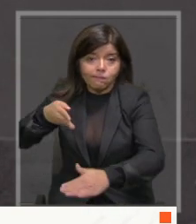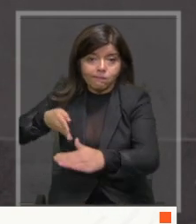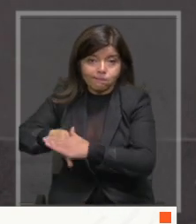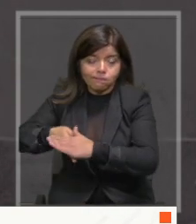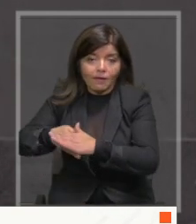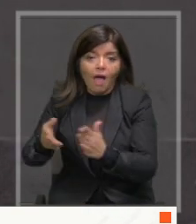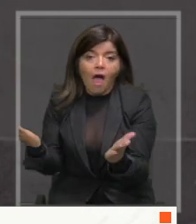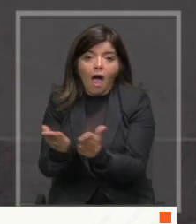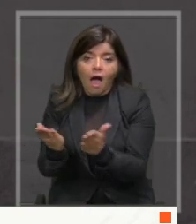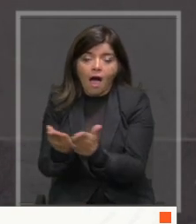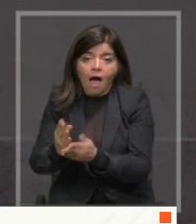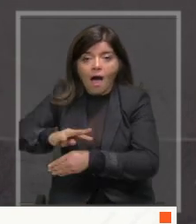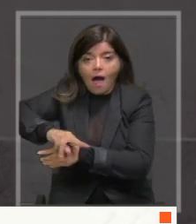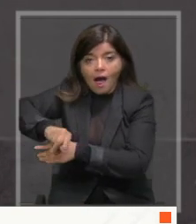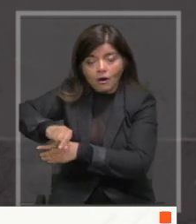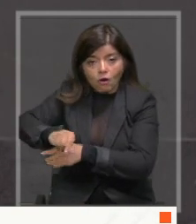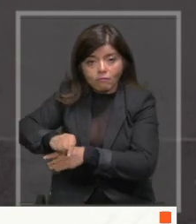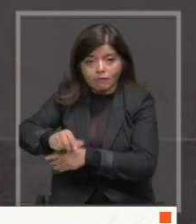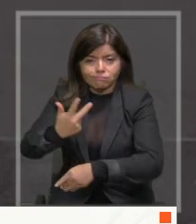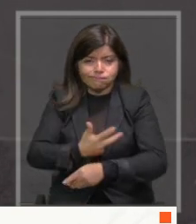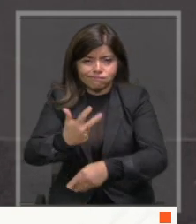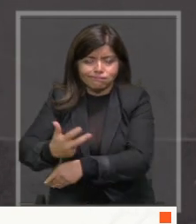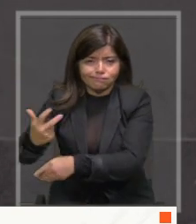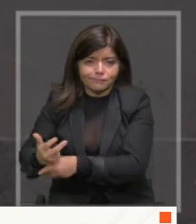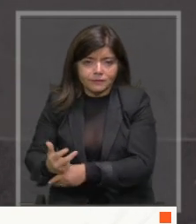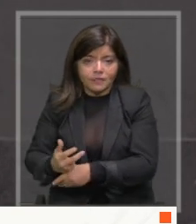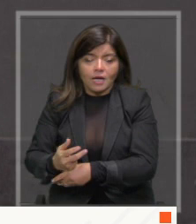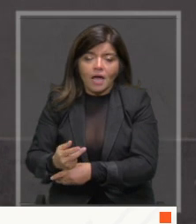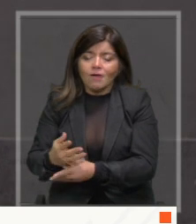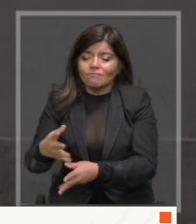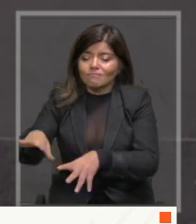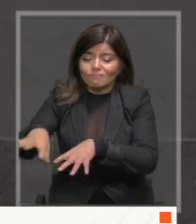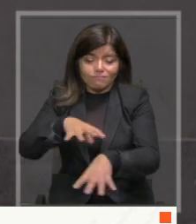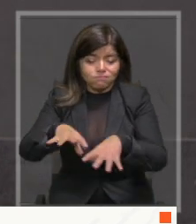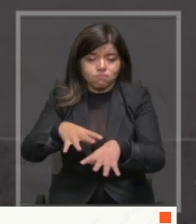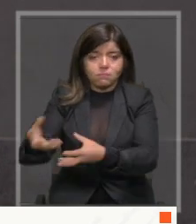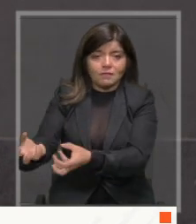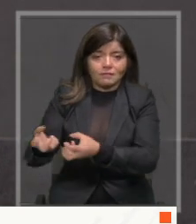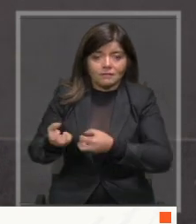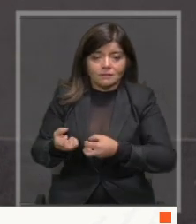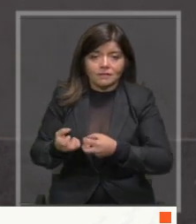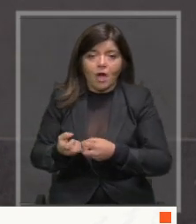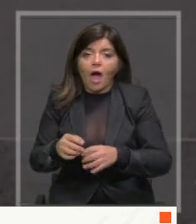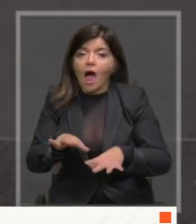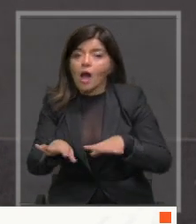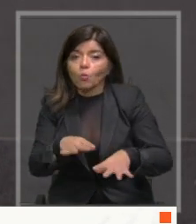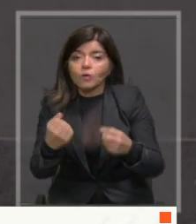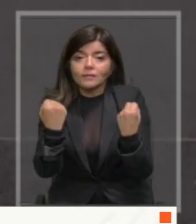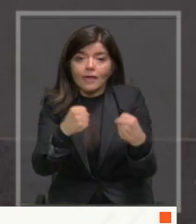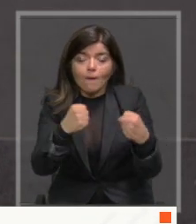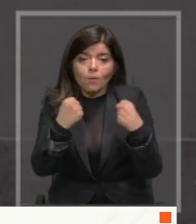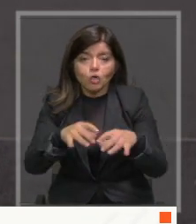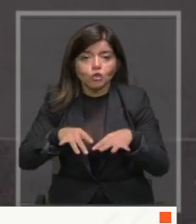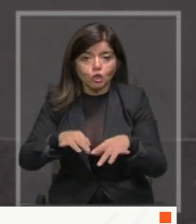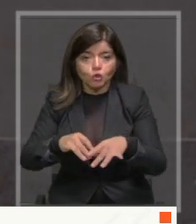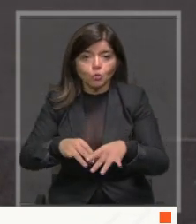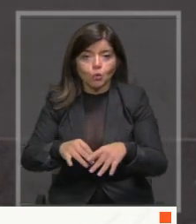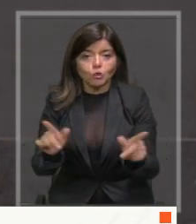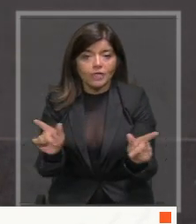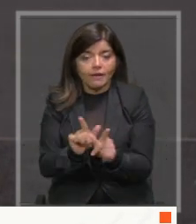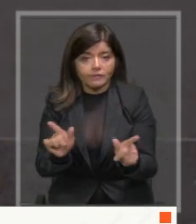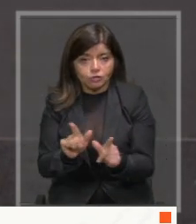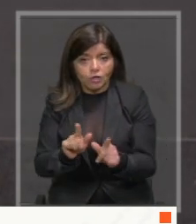establecimiento educacional, logrando sacar varias de las especies, entre ellas elementos deportivos, computadores, televisores. En el